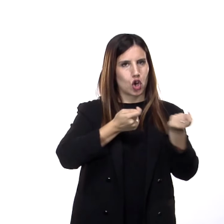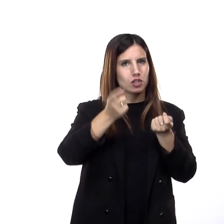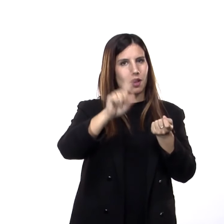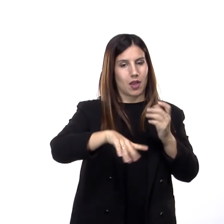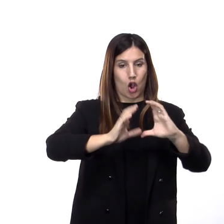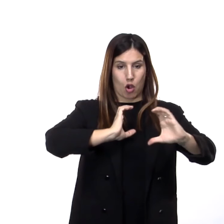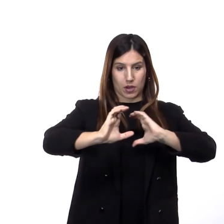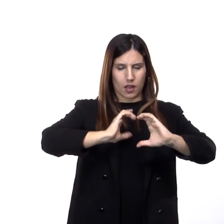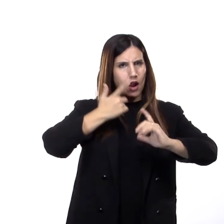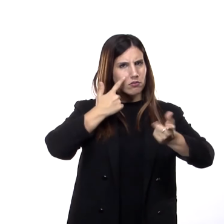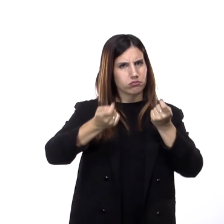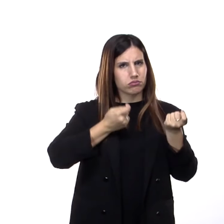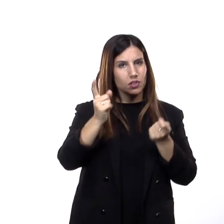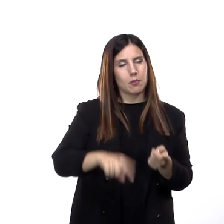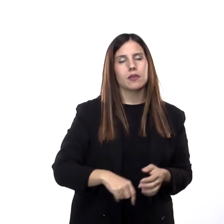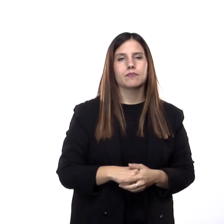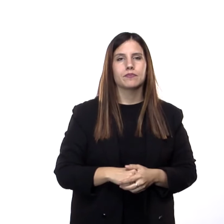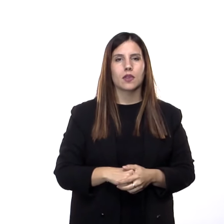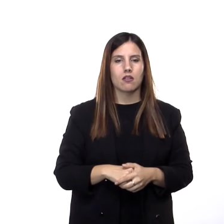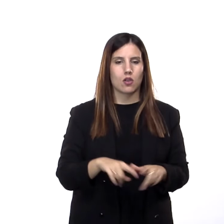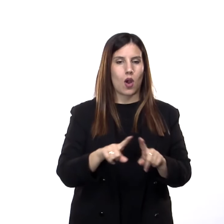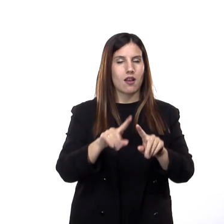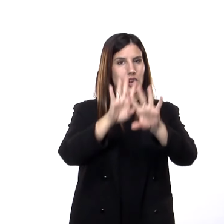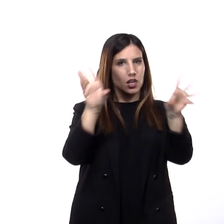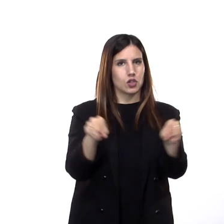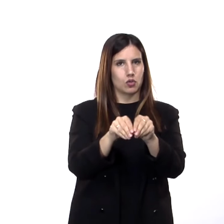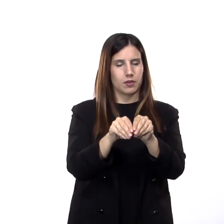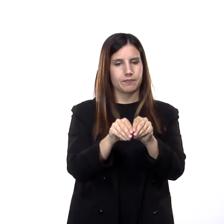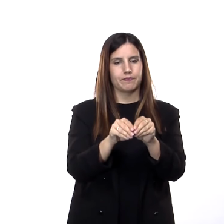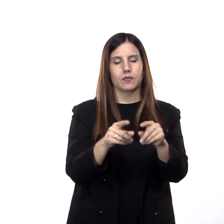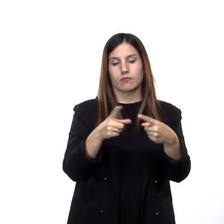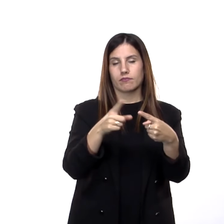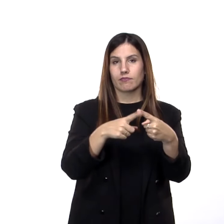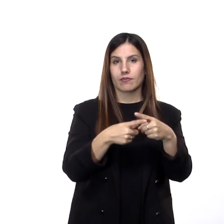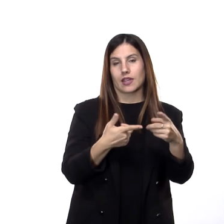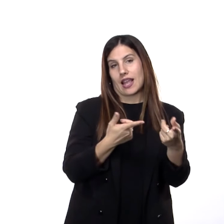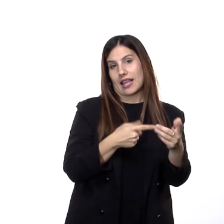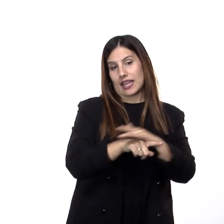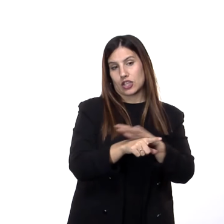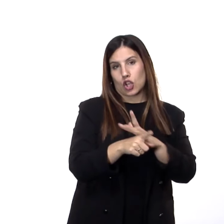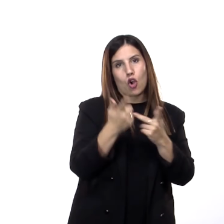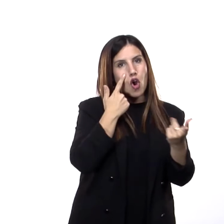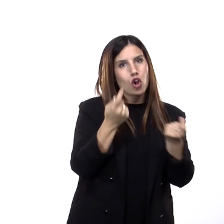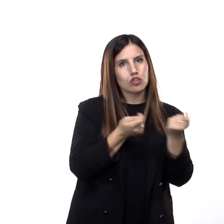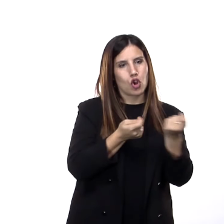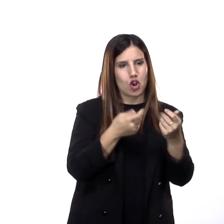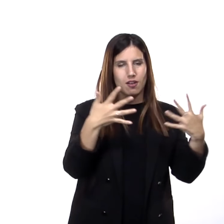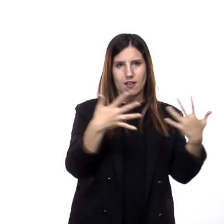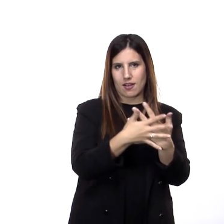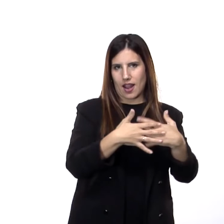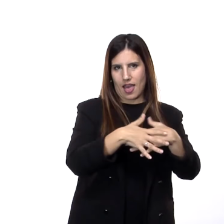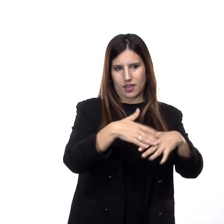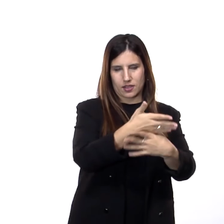lo mismo a modo de resumen pues control de gestión de las redes es algo fundamental volvemos otra vez a la formación concienciación